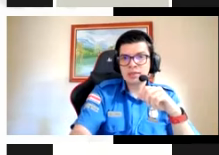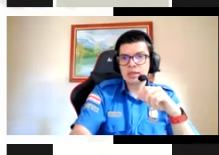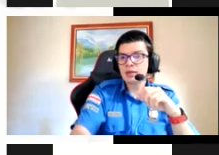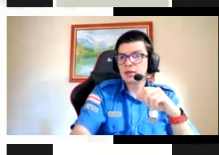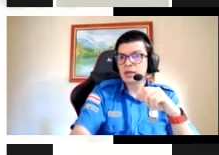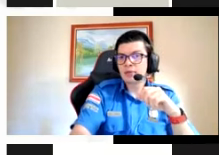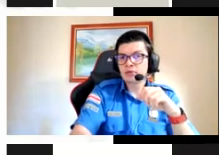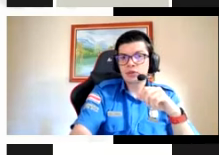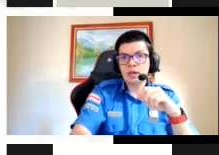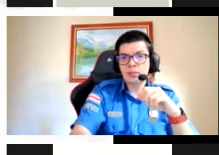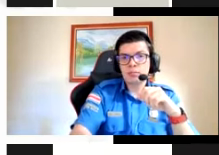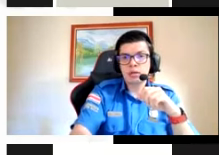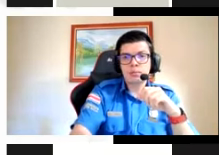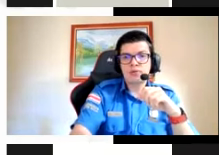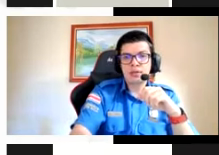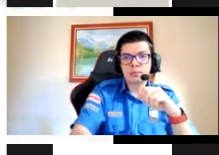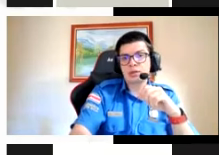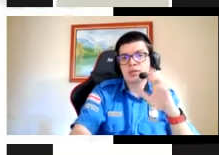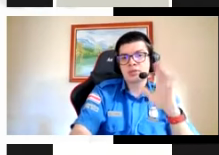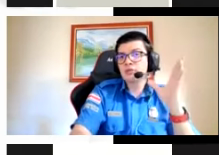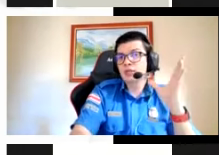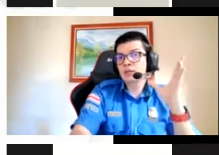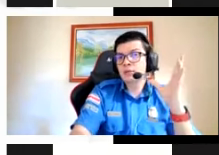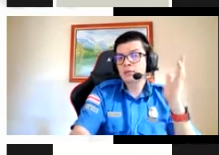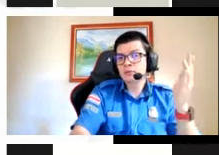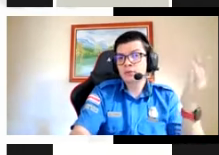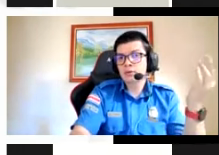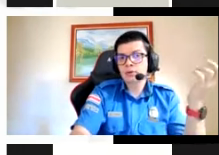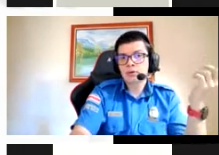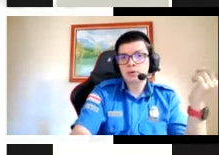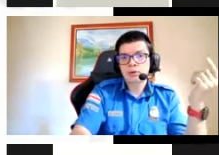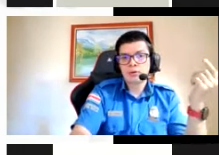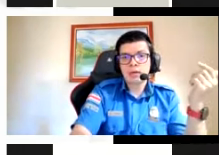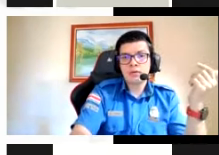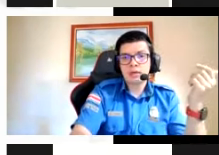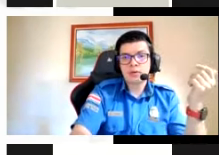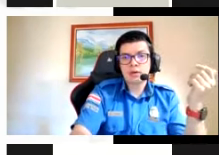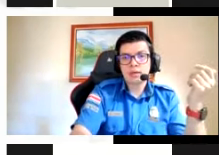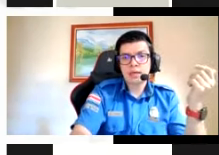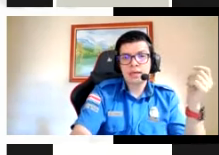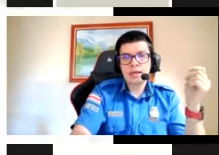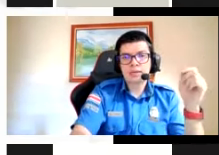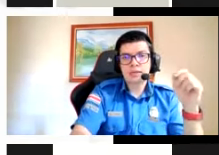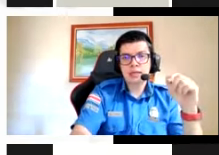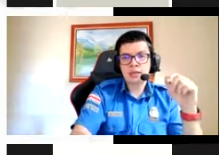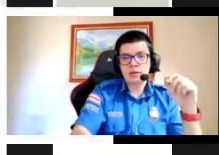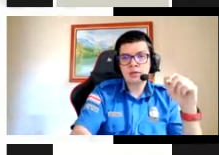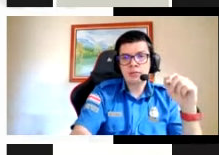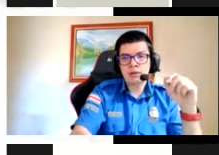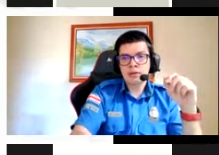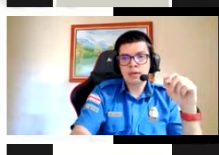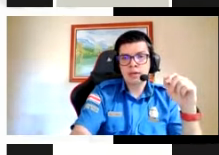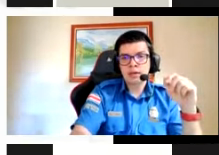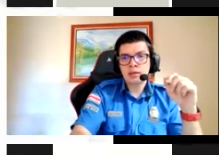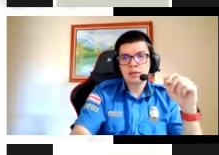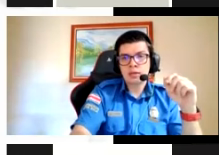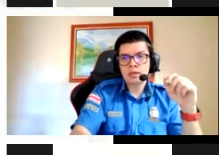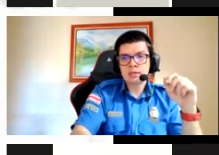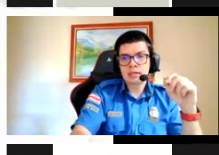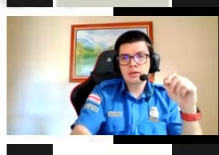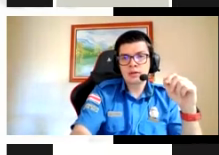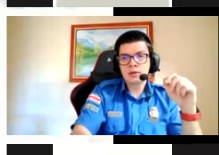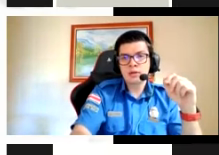parece que funciona, porque está funcionando. Ok, yo aquí conecté el cilindro, me lo llevé,